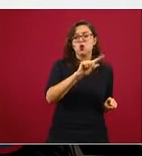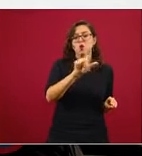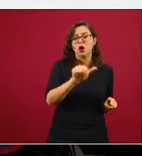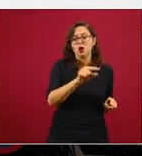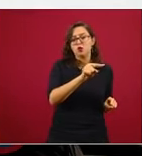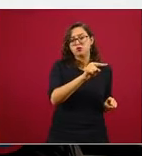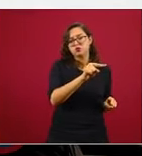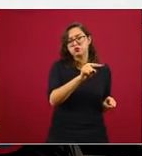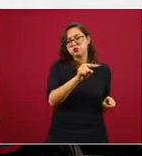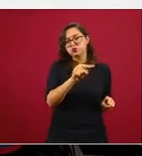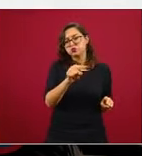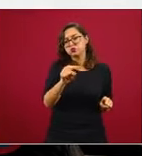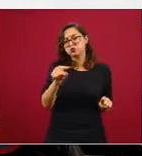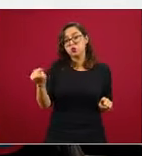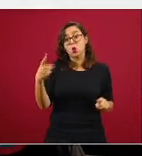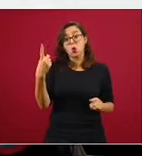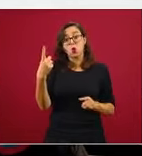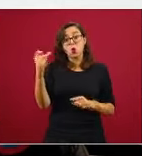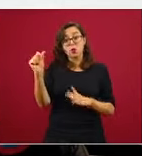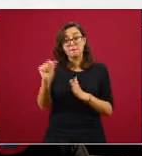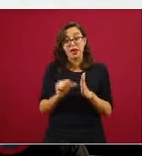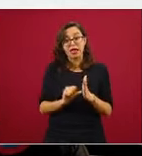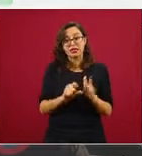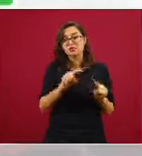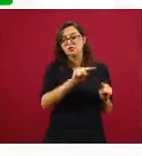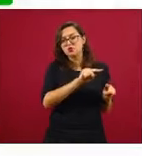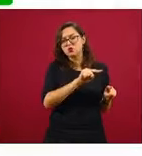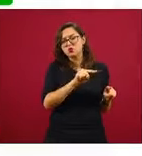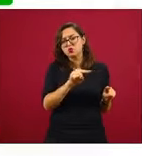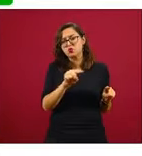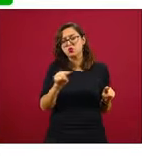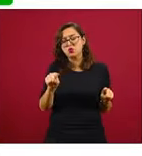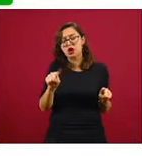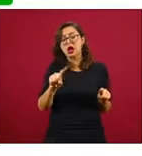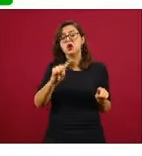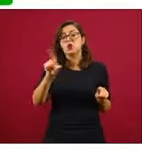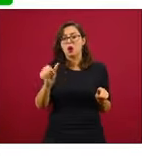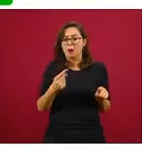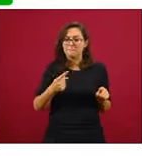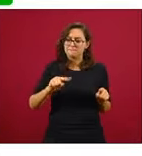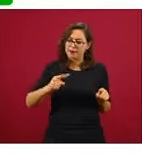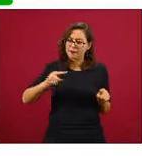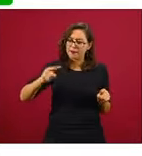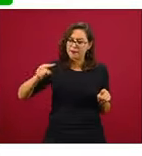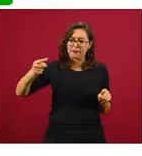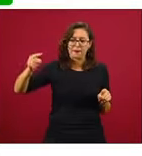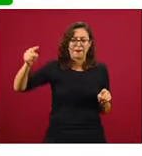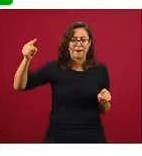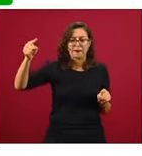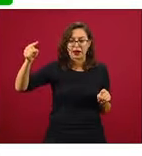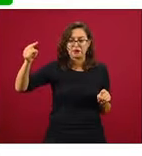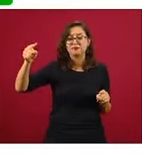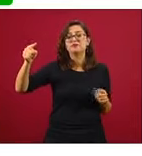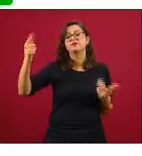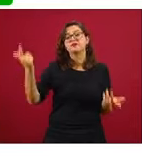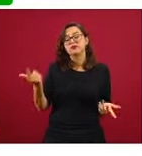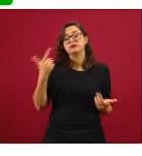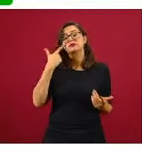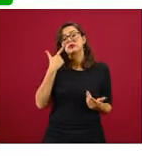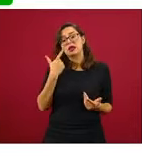completo, pero luego nuevamente un incremento en la transmisión que prácticamente se ha dado hasta la semana 31. Vamos a ver si la caída de